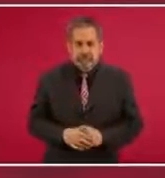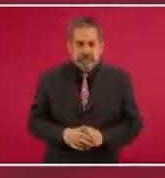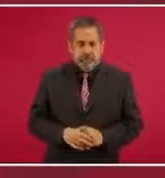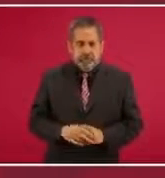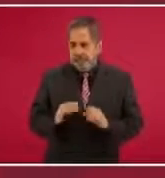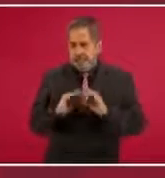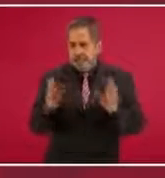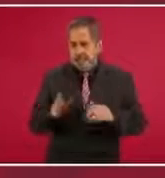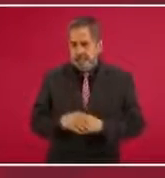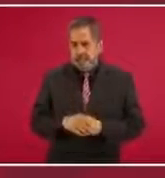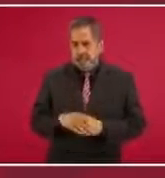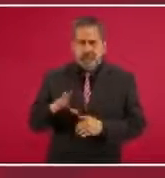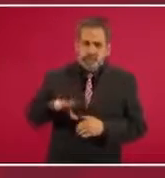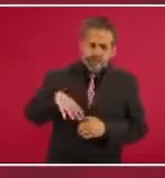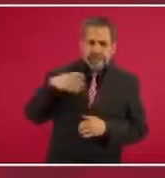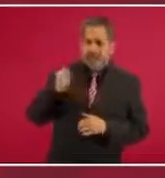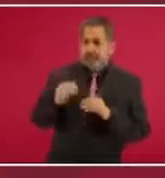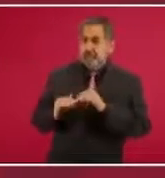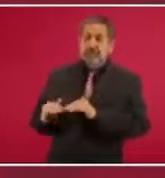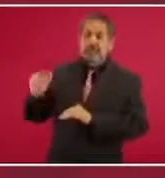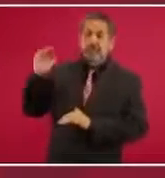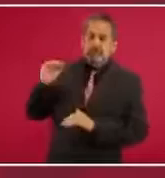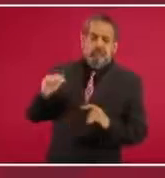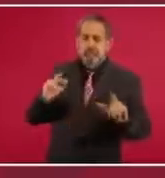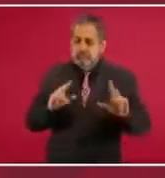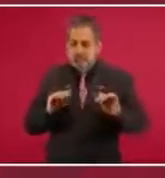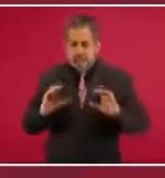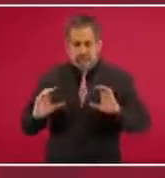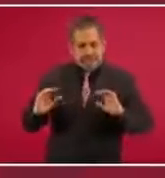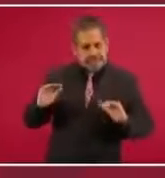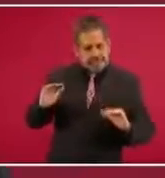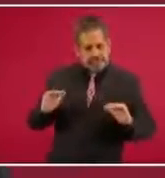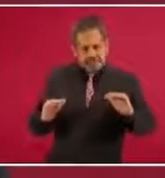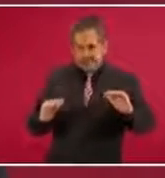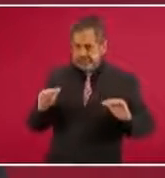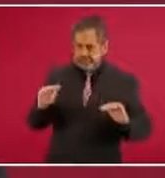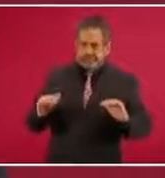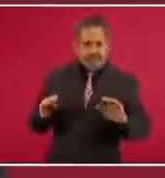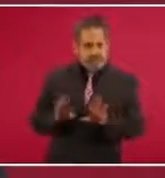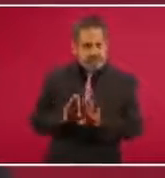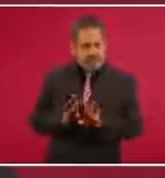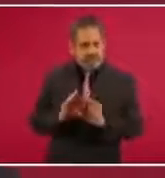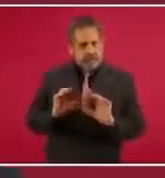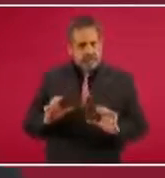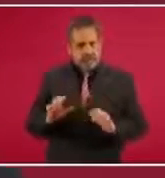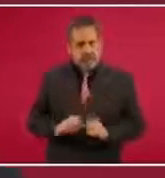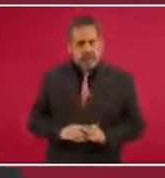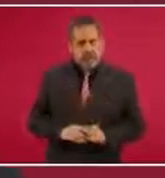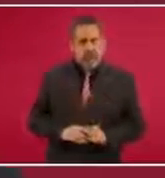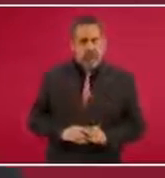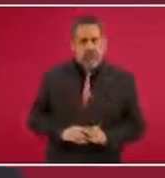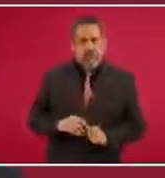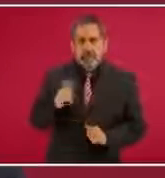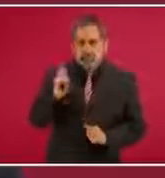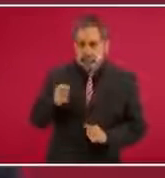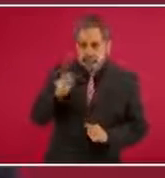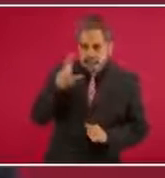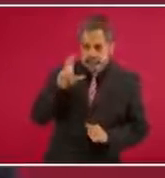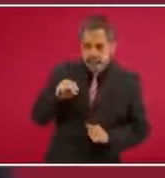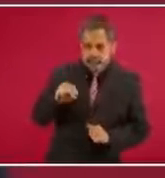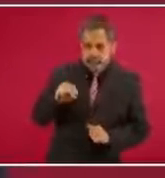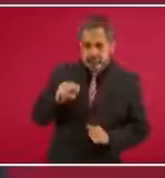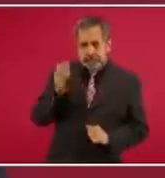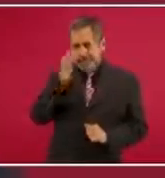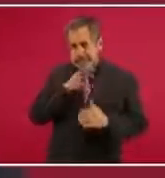claro no abusar no abusar o sea no puede ser